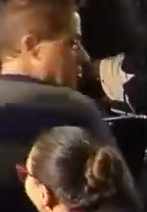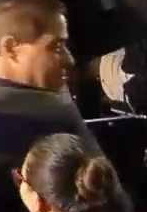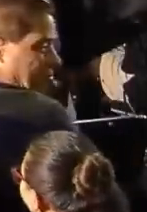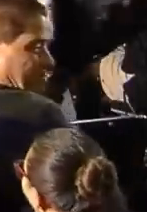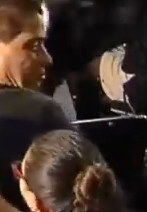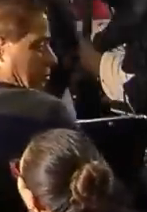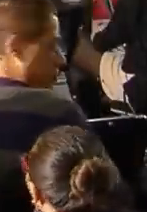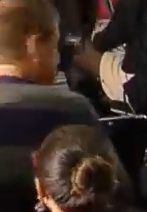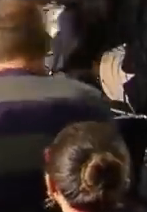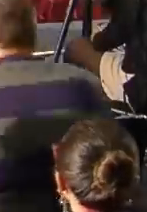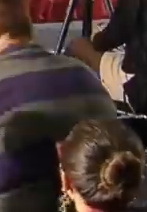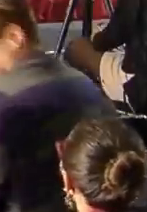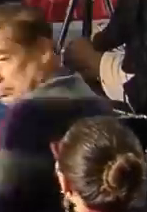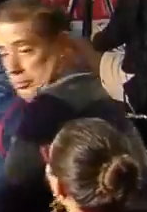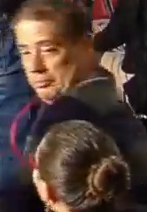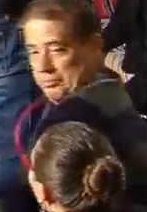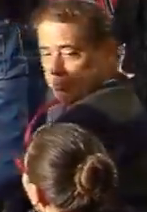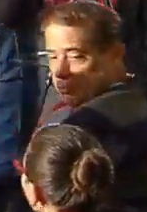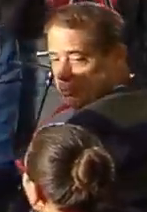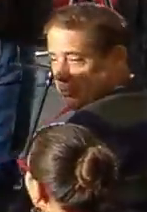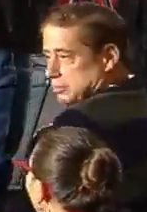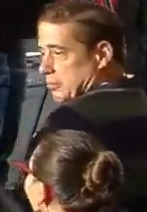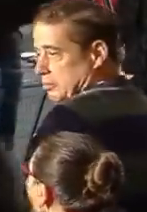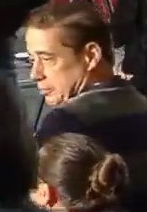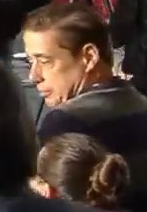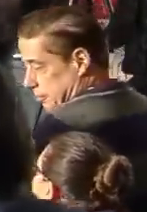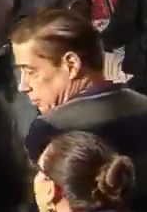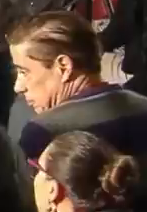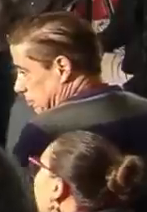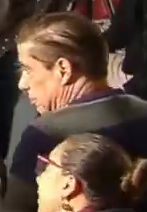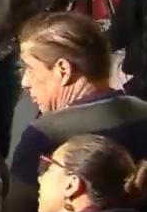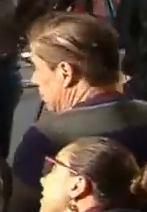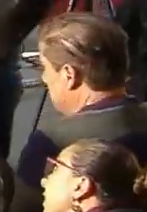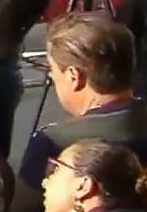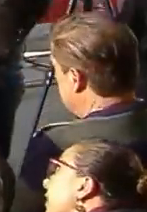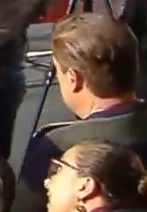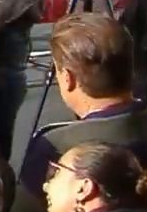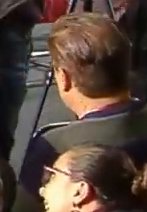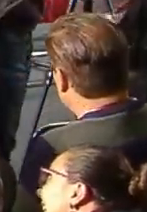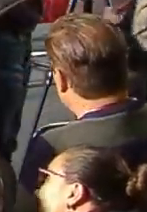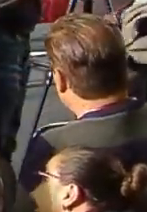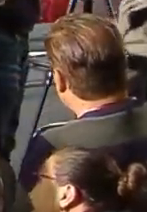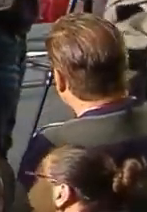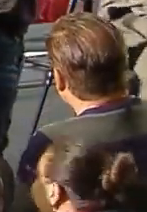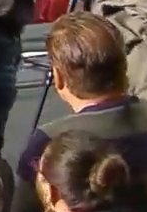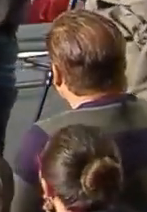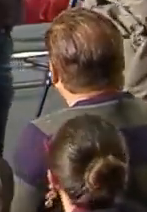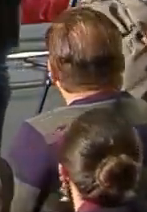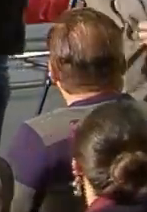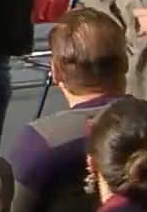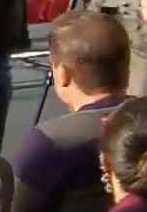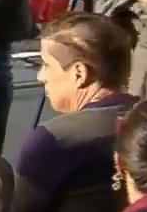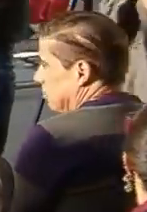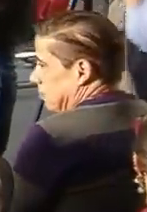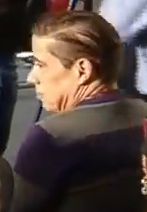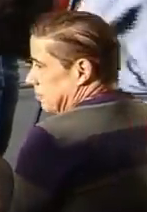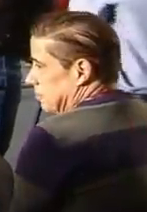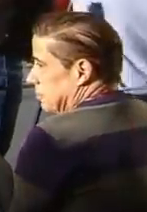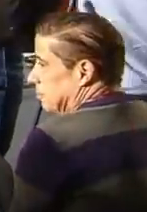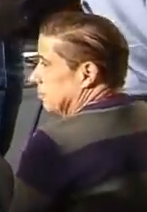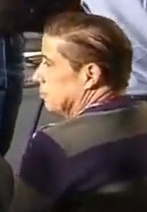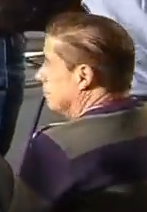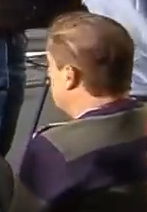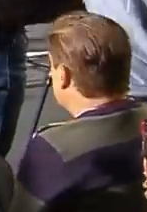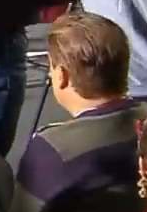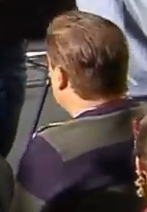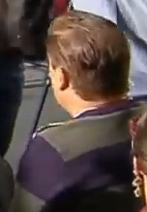sí porque sí e informar que en un momento va a iniciar una conferencia para presentar la tercera semana de vacunación